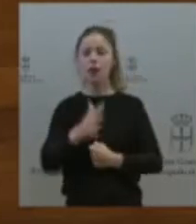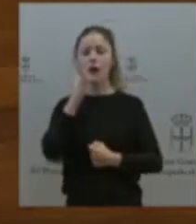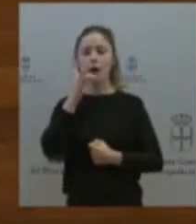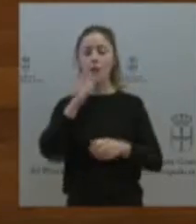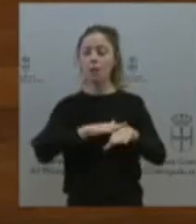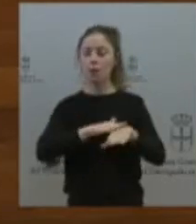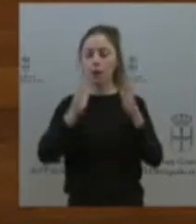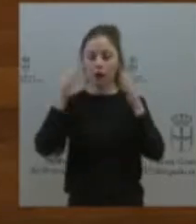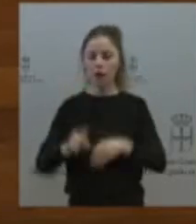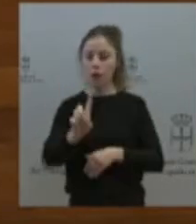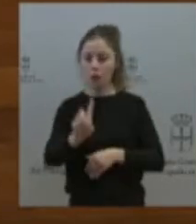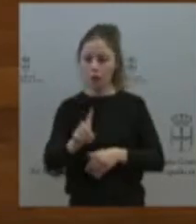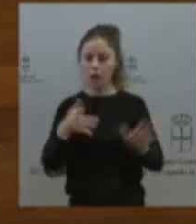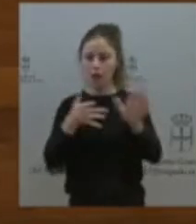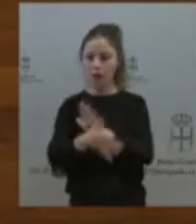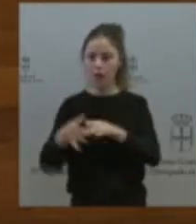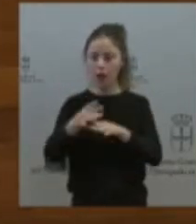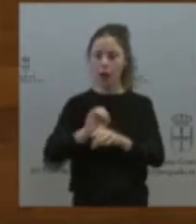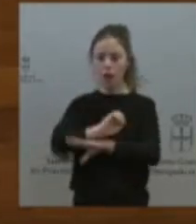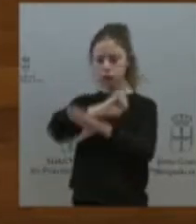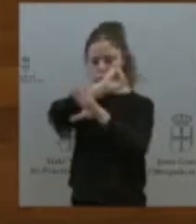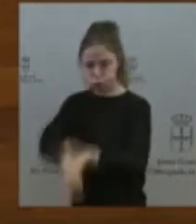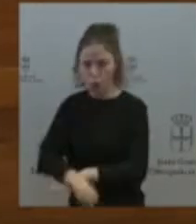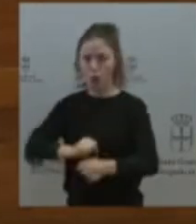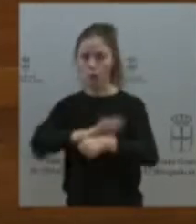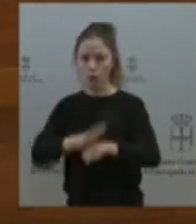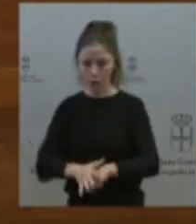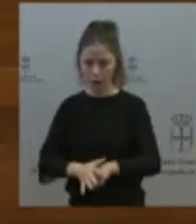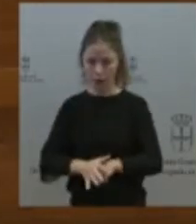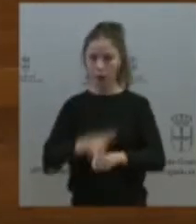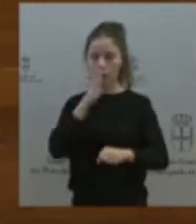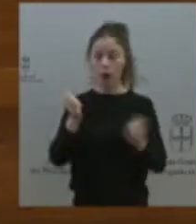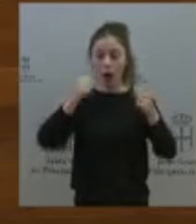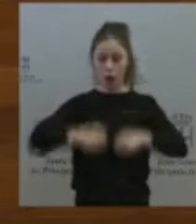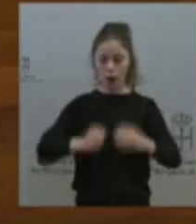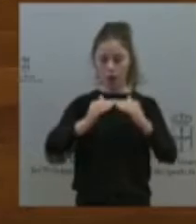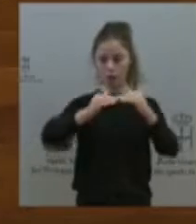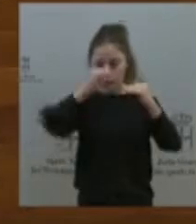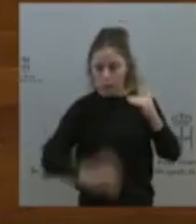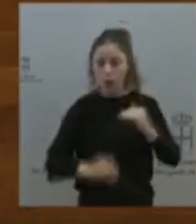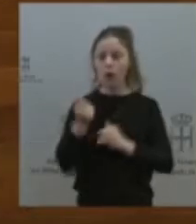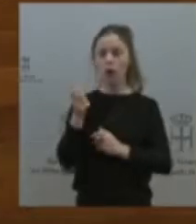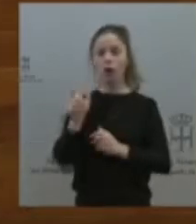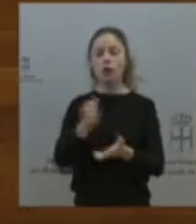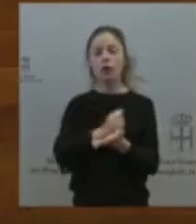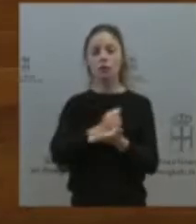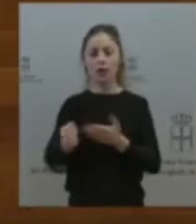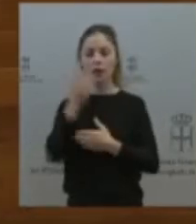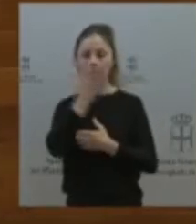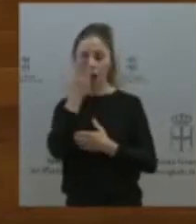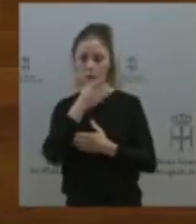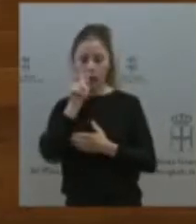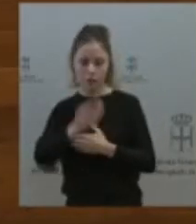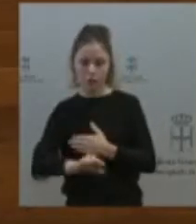en mejor posición. Porque gracias a ese acuerdo se rebajaron a la mitad el coste de las matrículas de las escuelas infantiles de 0 a 3. Cuando hay un acuerdo con contenidos que son